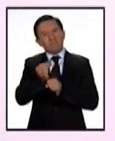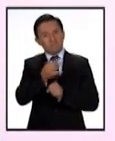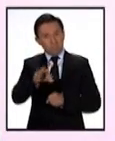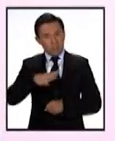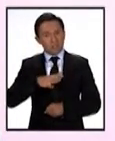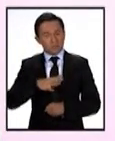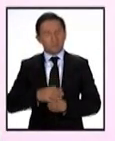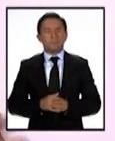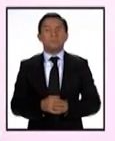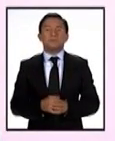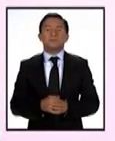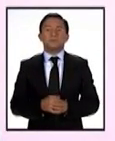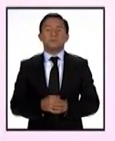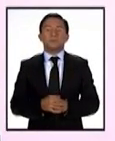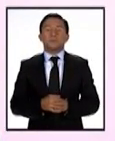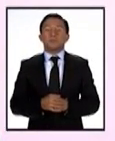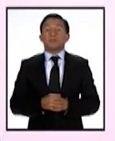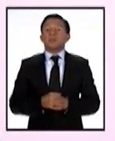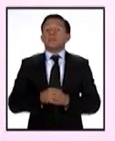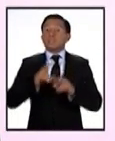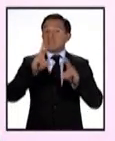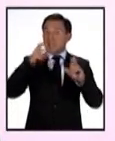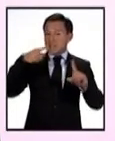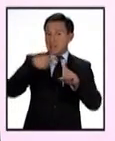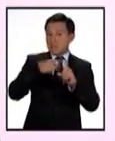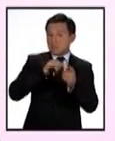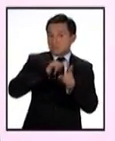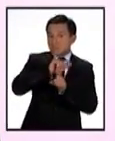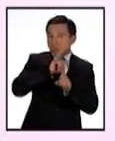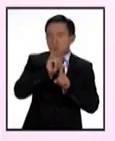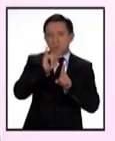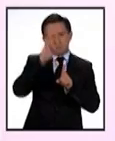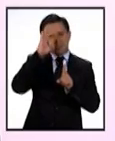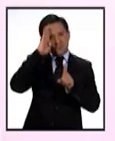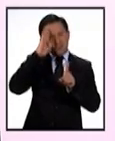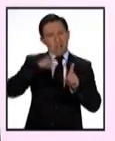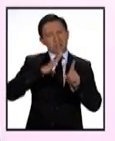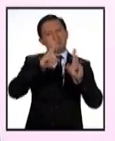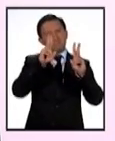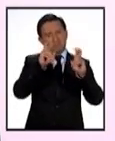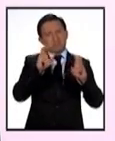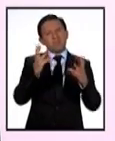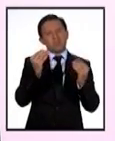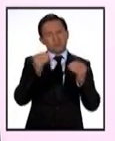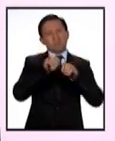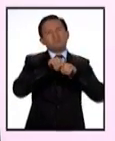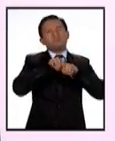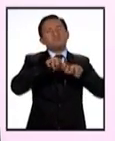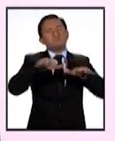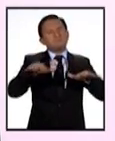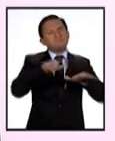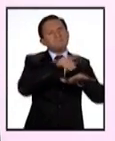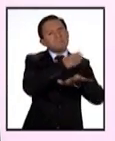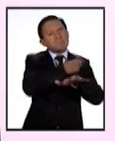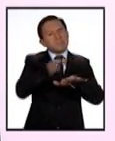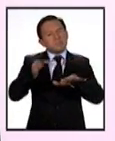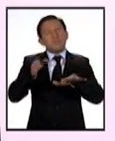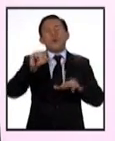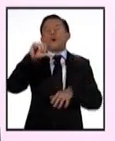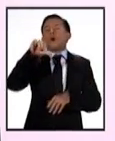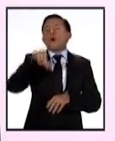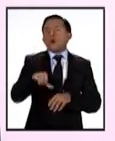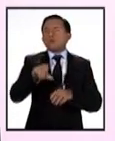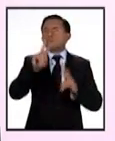El fenómeno del bullying tiene muchas aristas. Lo que presentamos ahora tiene que ver con lo que se llama propiamente violencia